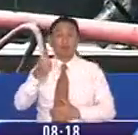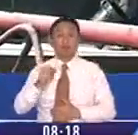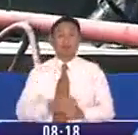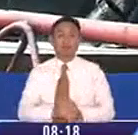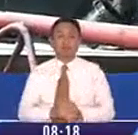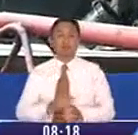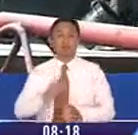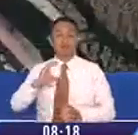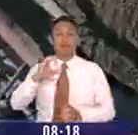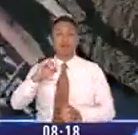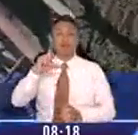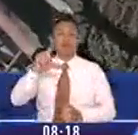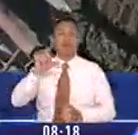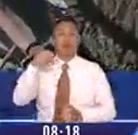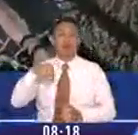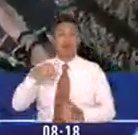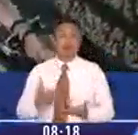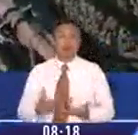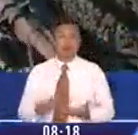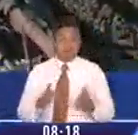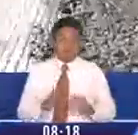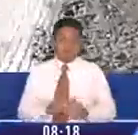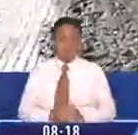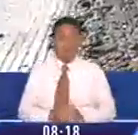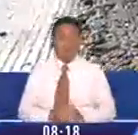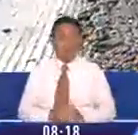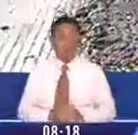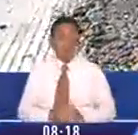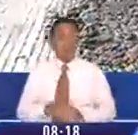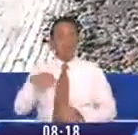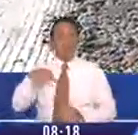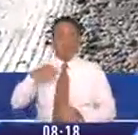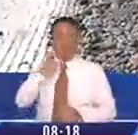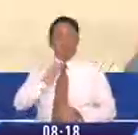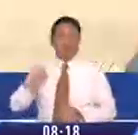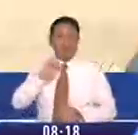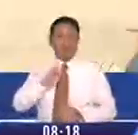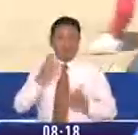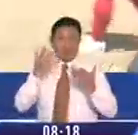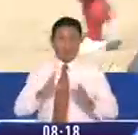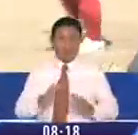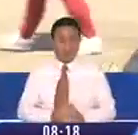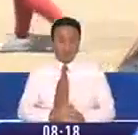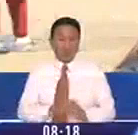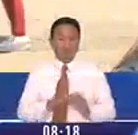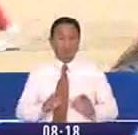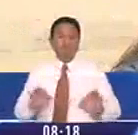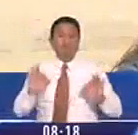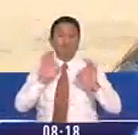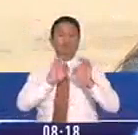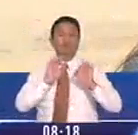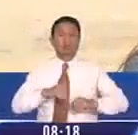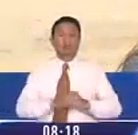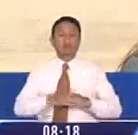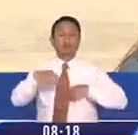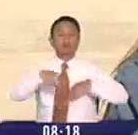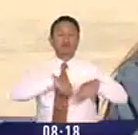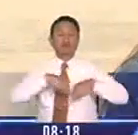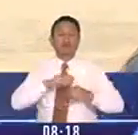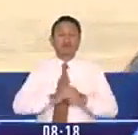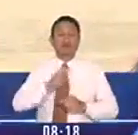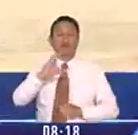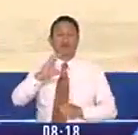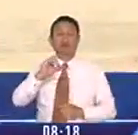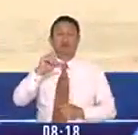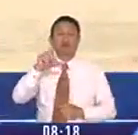avenida Colón, por ejemplo, se espera que esté lista a finales del mes de octubre. Pero la más importante en cuanto a movilidad es la Colón.